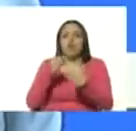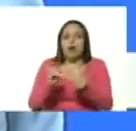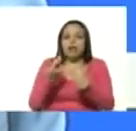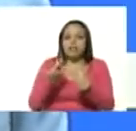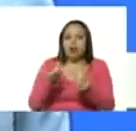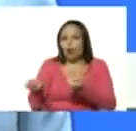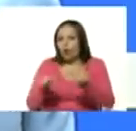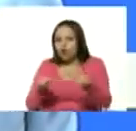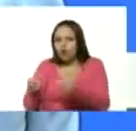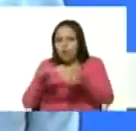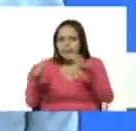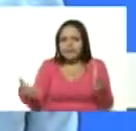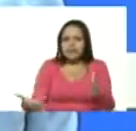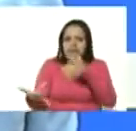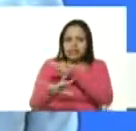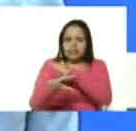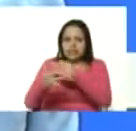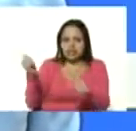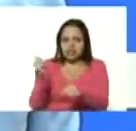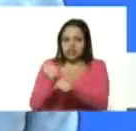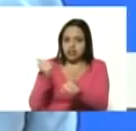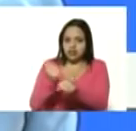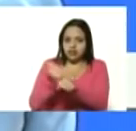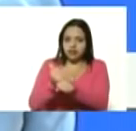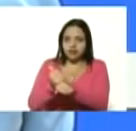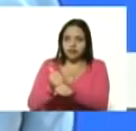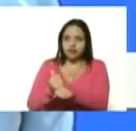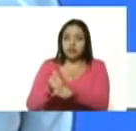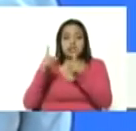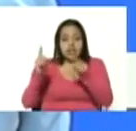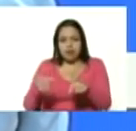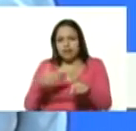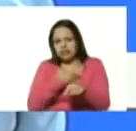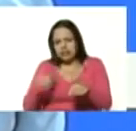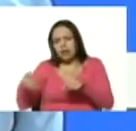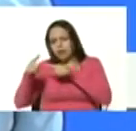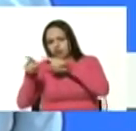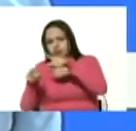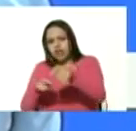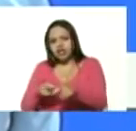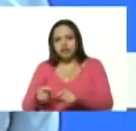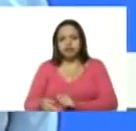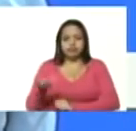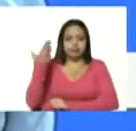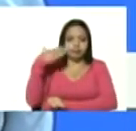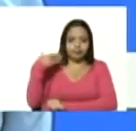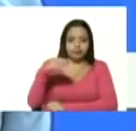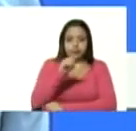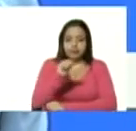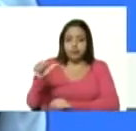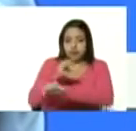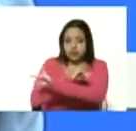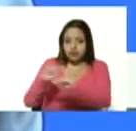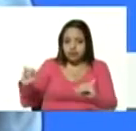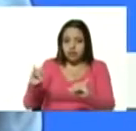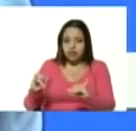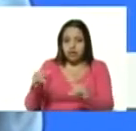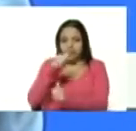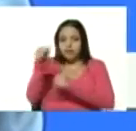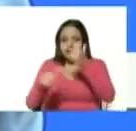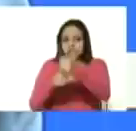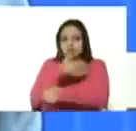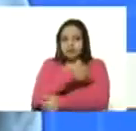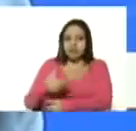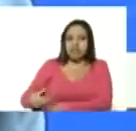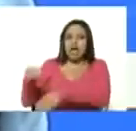esa mesa técnica. Sí. Bueno, aprovecho para preguntar, el fin de semana la vicepresidenta anunció un